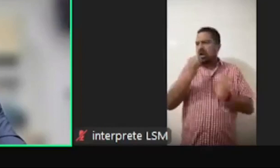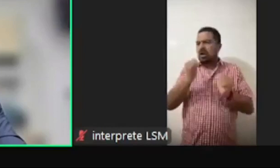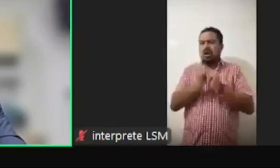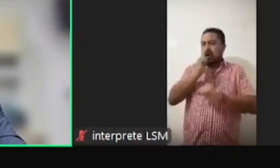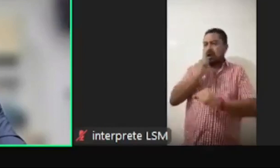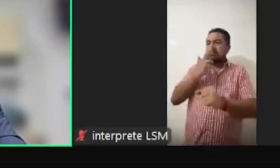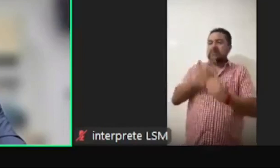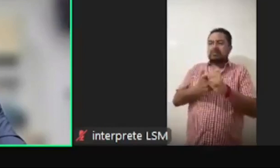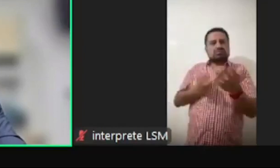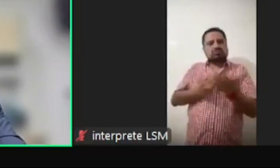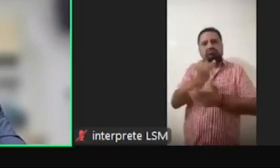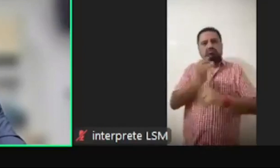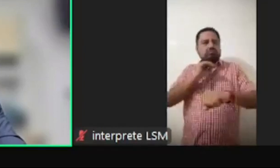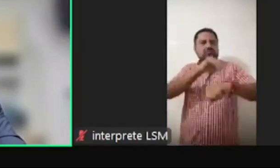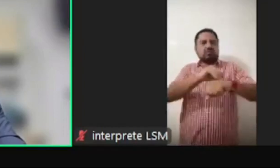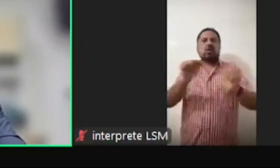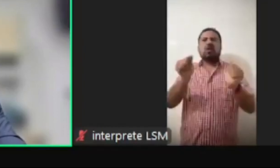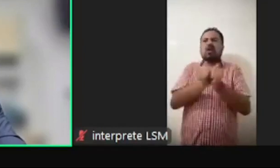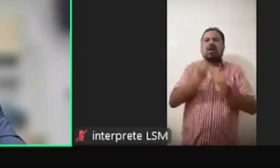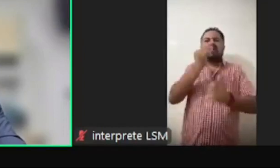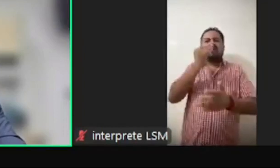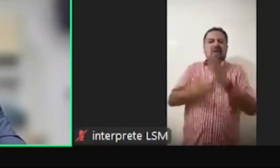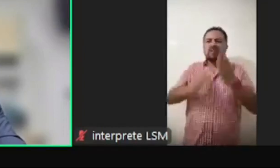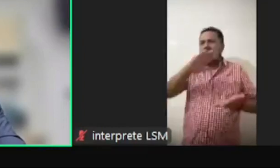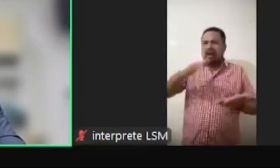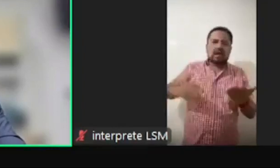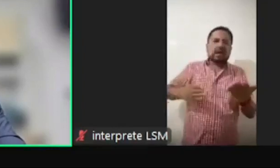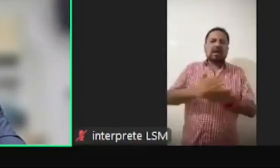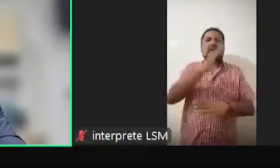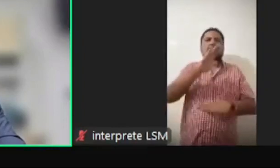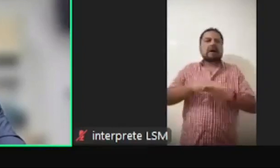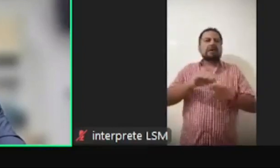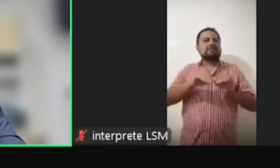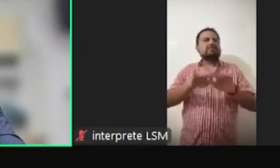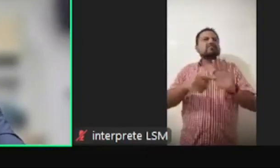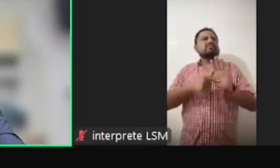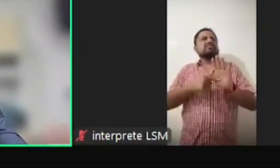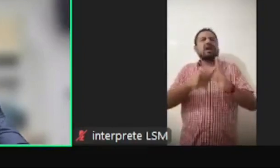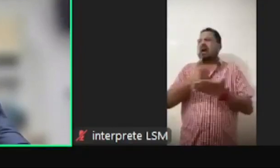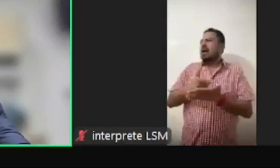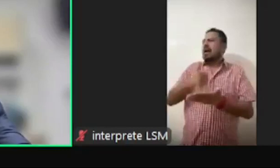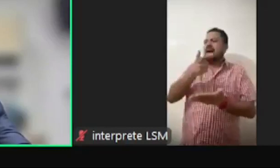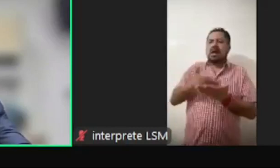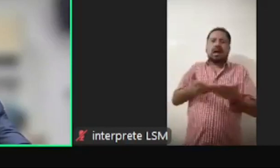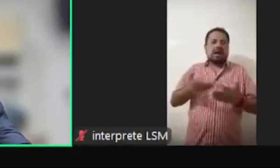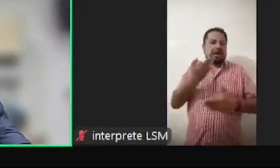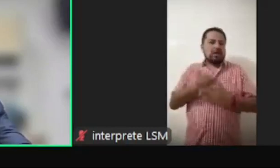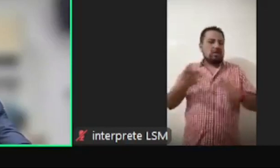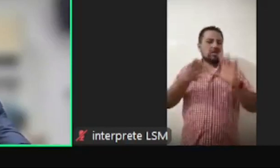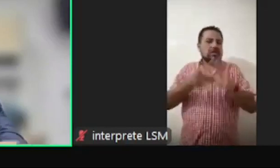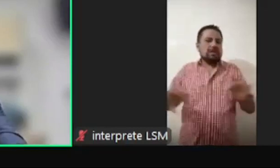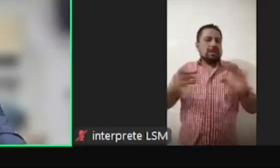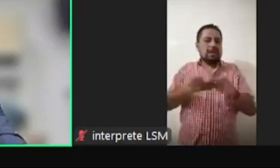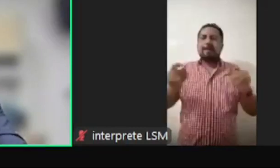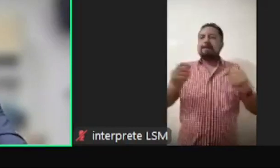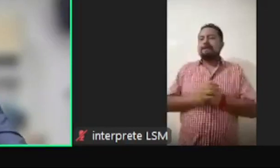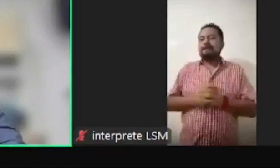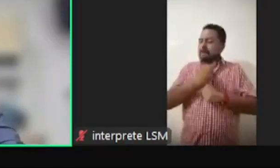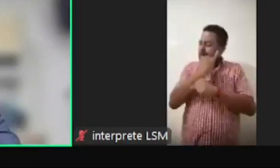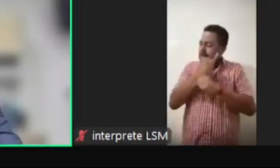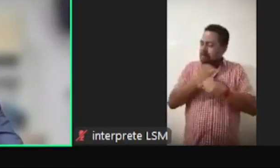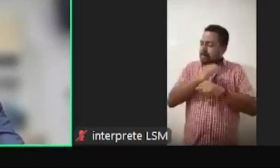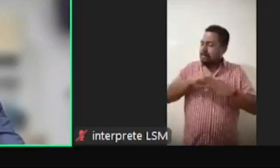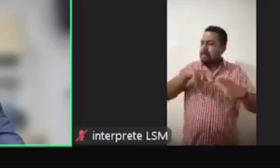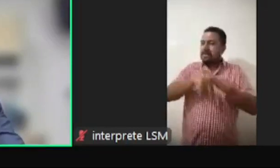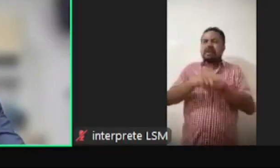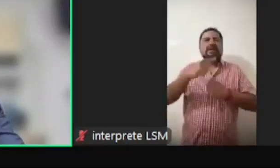determinar la extemporaneidad e improcedencia, estimando fundado el agravio, como a continuación se explica. Del análisis de la resolución